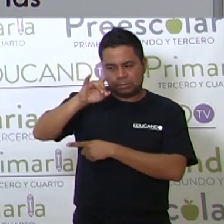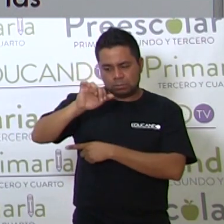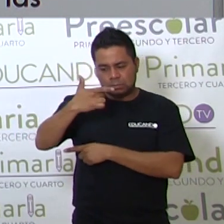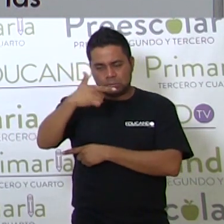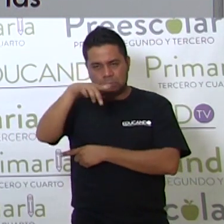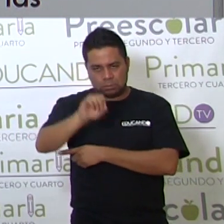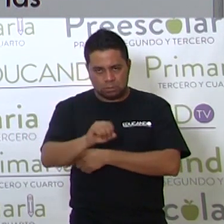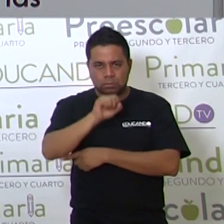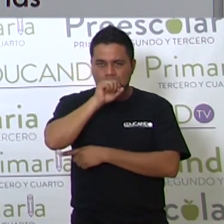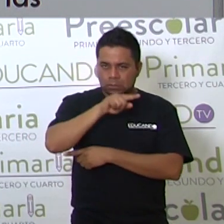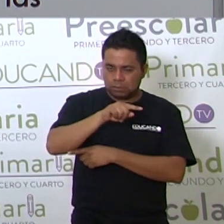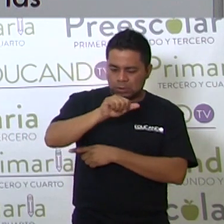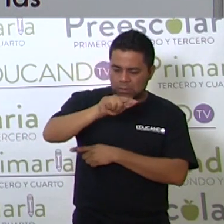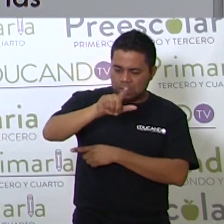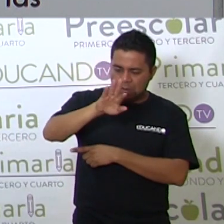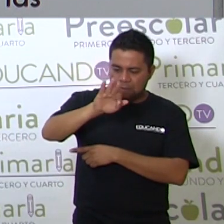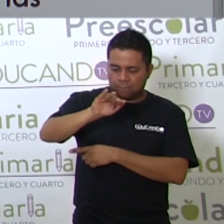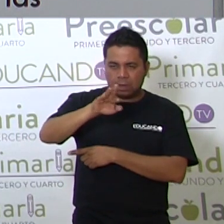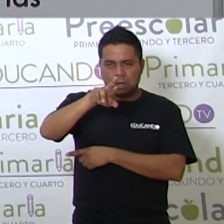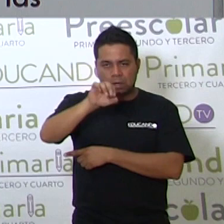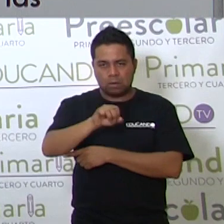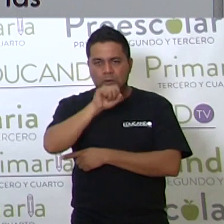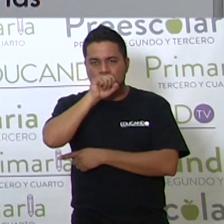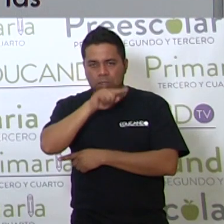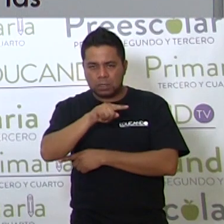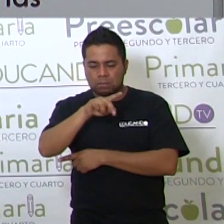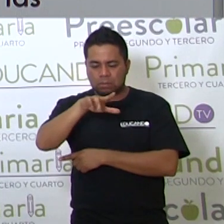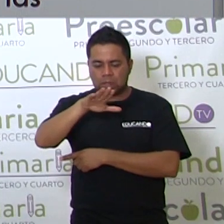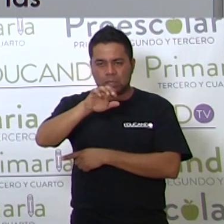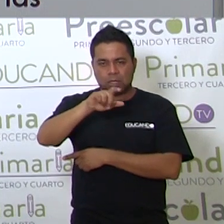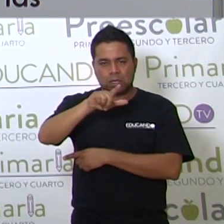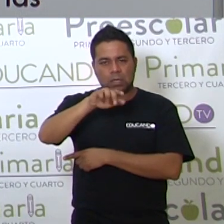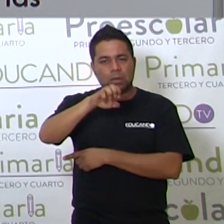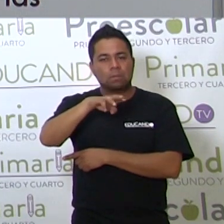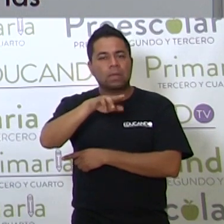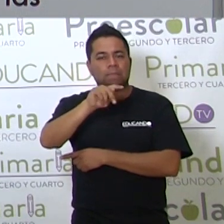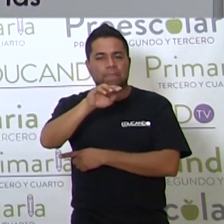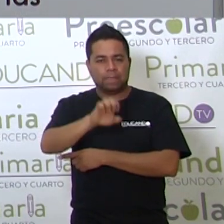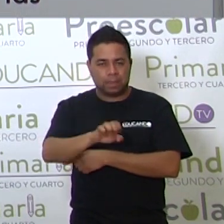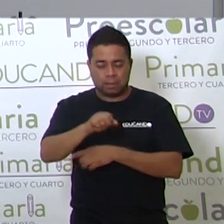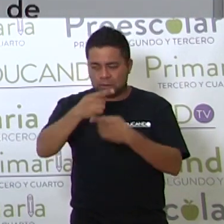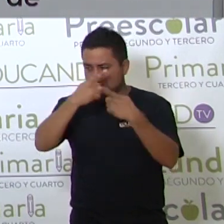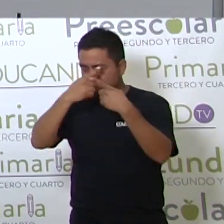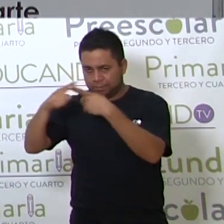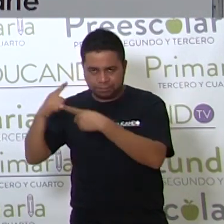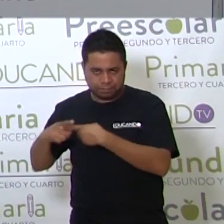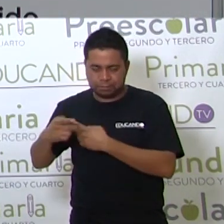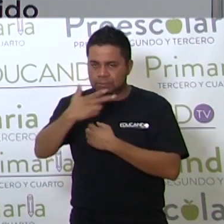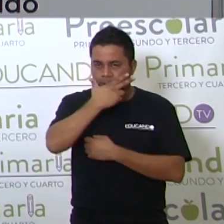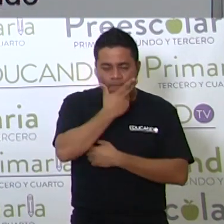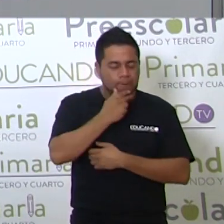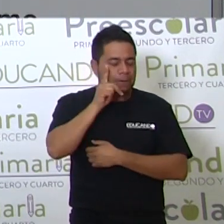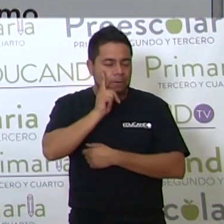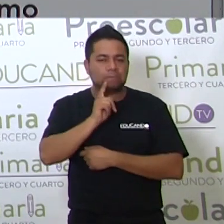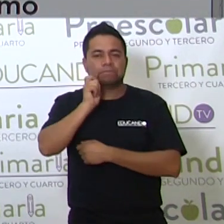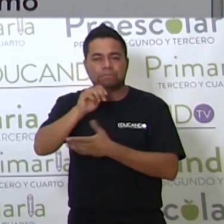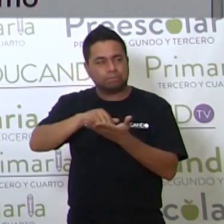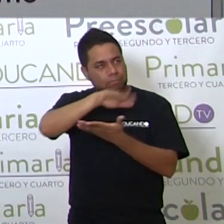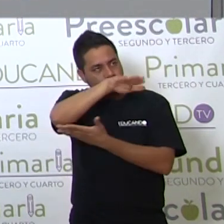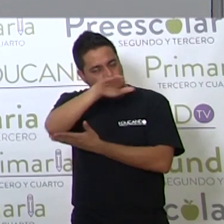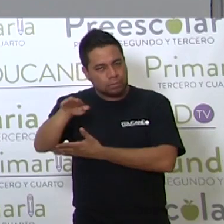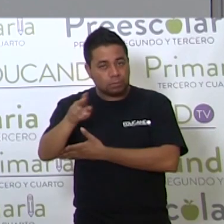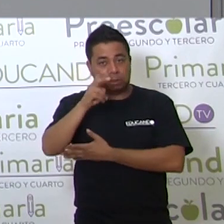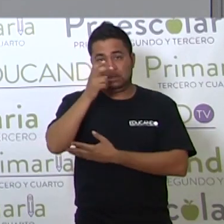David Alfaro Siqueiros y José Clemente Orozco, entre muchos otros y otras. La fuerza de